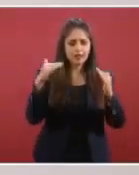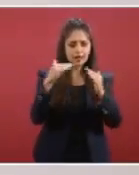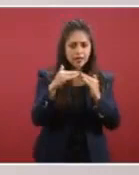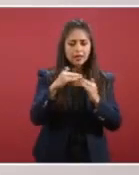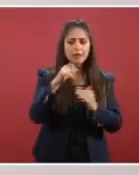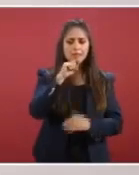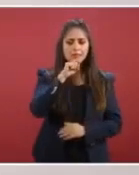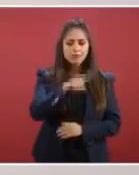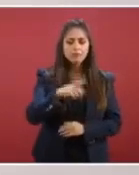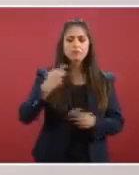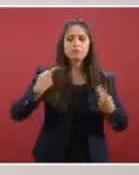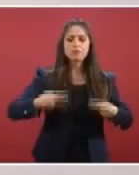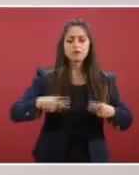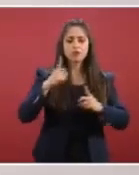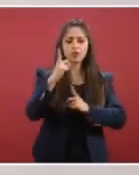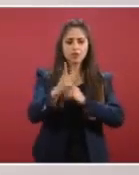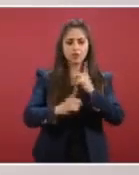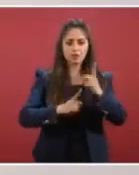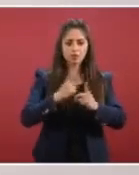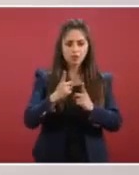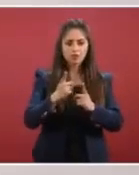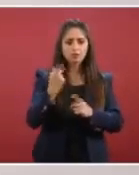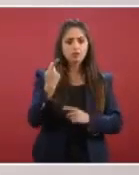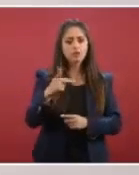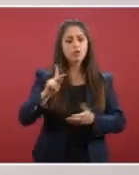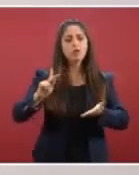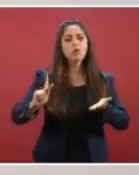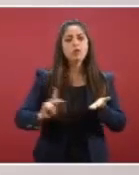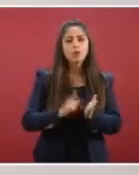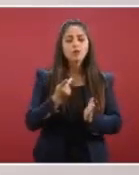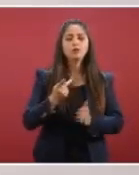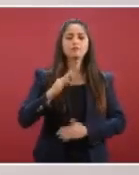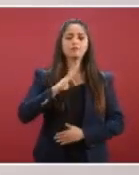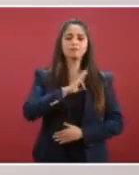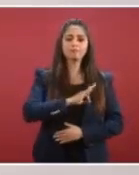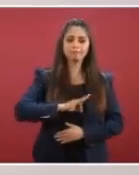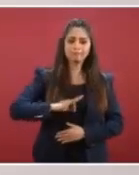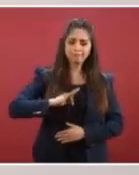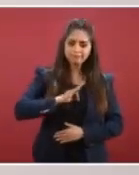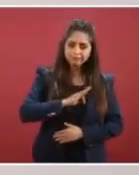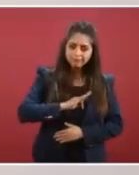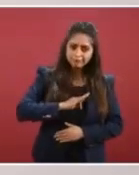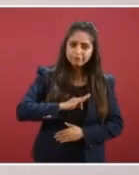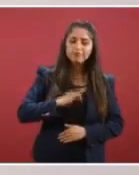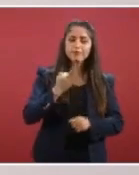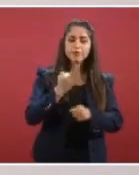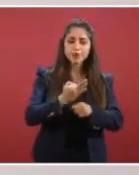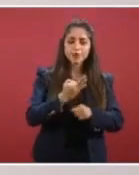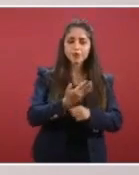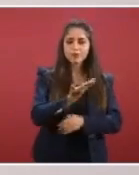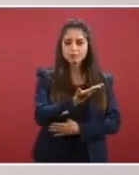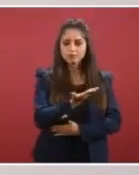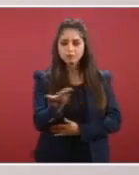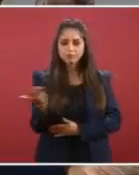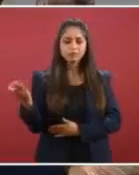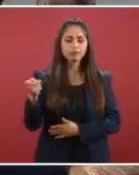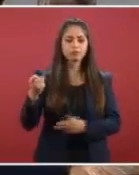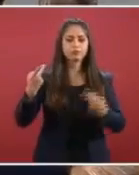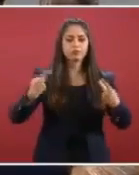deportistas, y de nuevo felicidades a quienes reciben